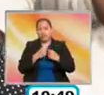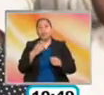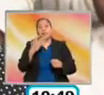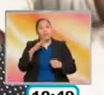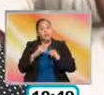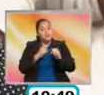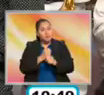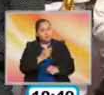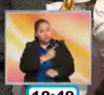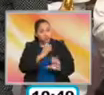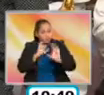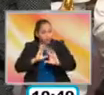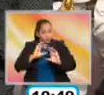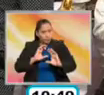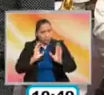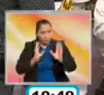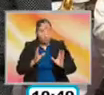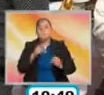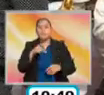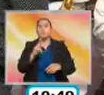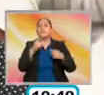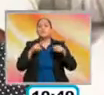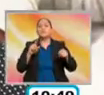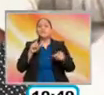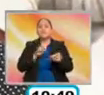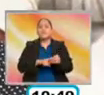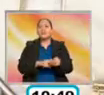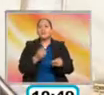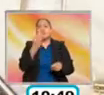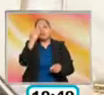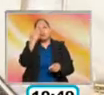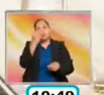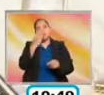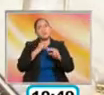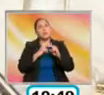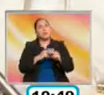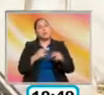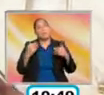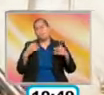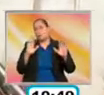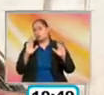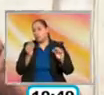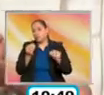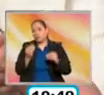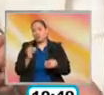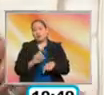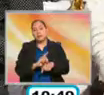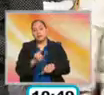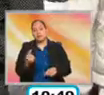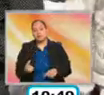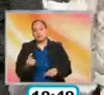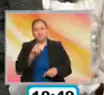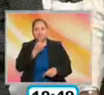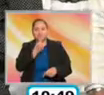como solista, pero en la música, ¿cuántos ya? No, pues ya muchos. Desde muy plebito, ¿no? Sí,